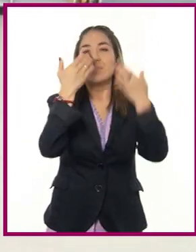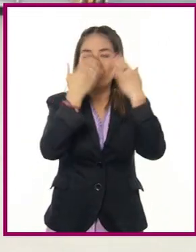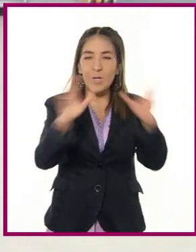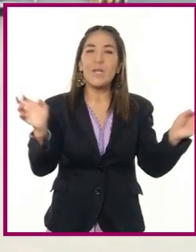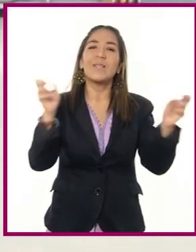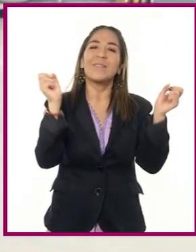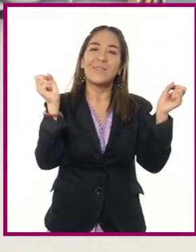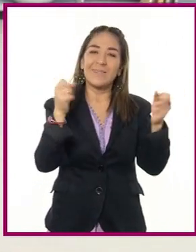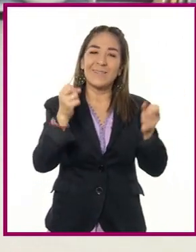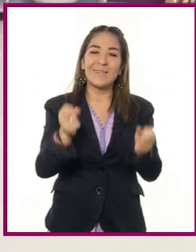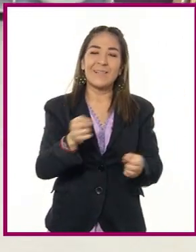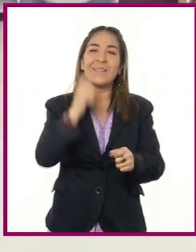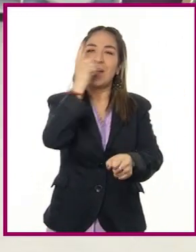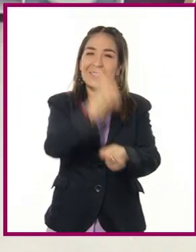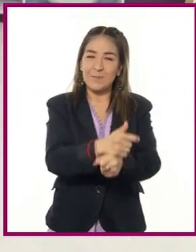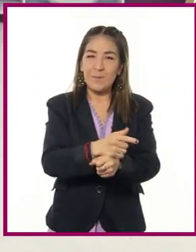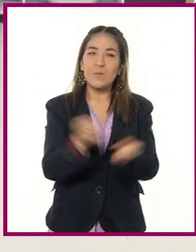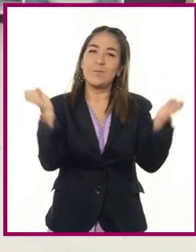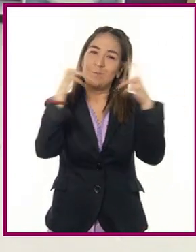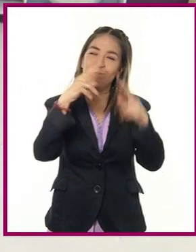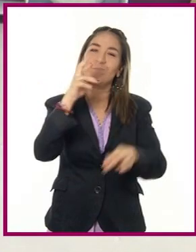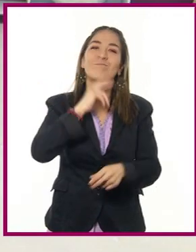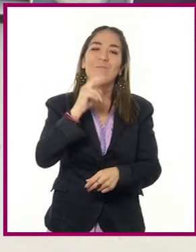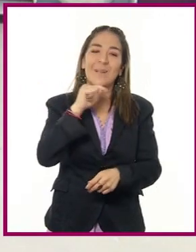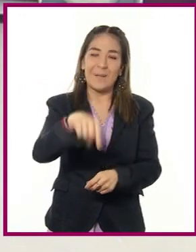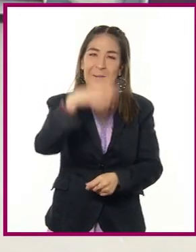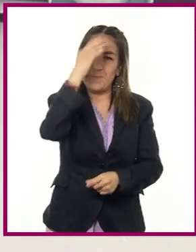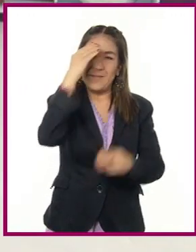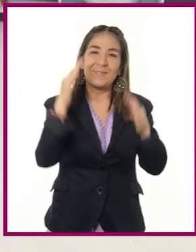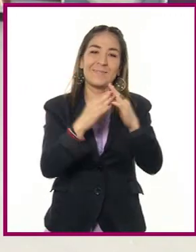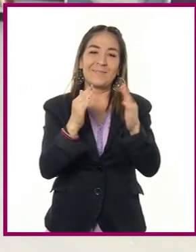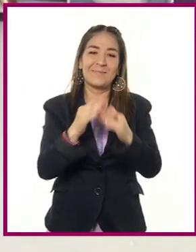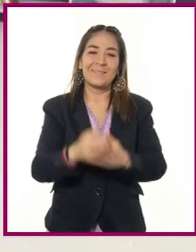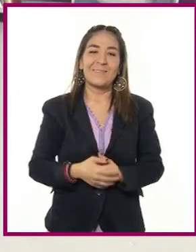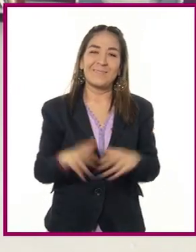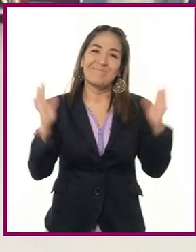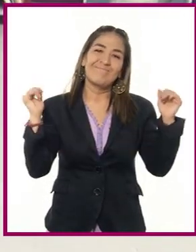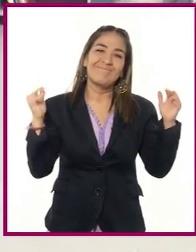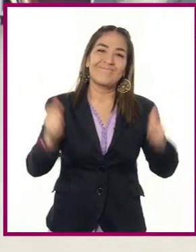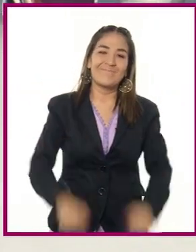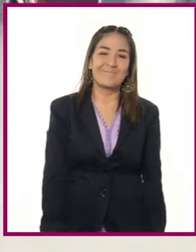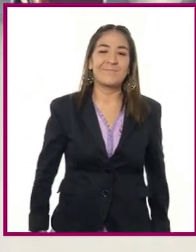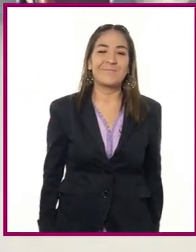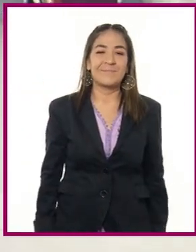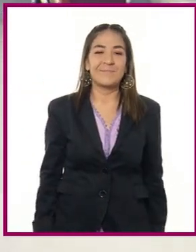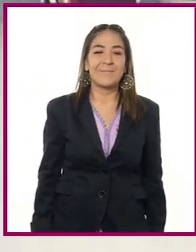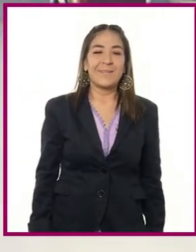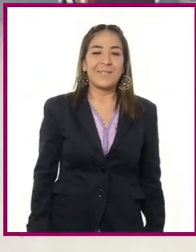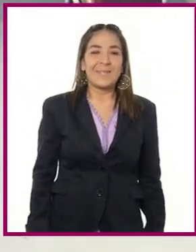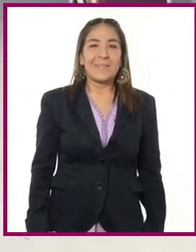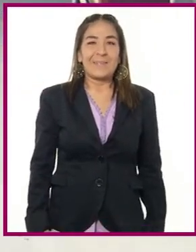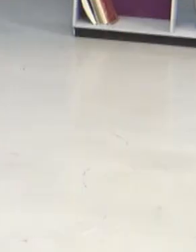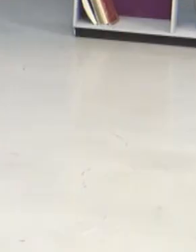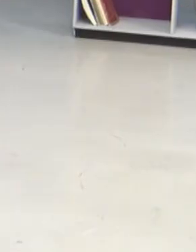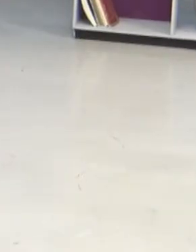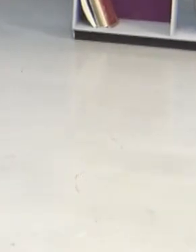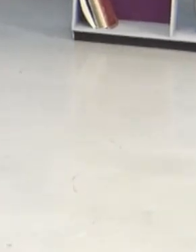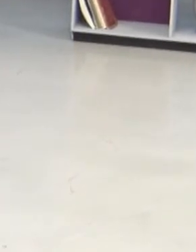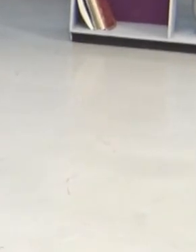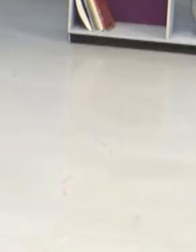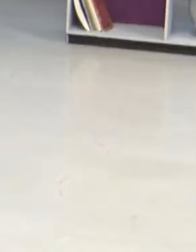y descubrir. Así que nos vemos pronto aquí, en Aprende en Casa. ¡Hasta la próxima!